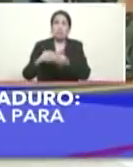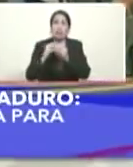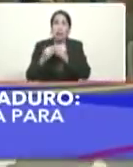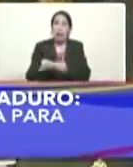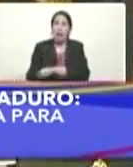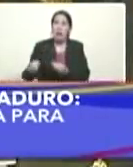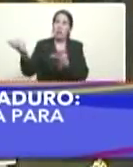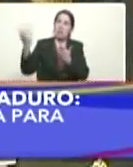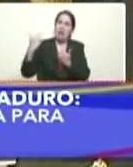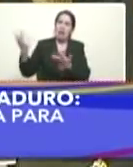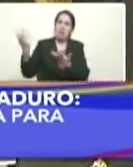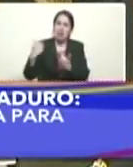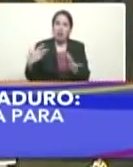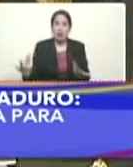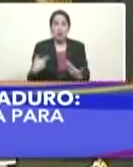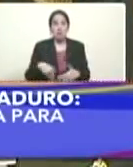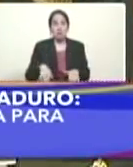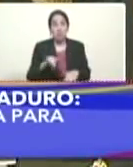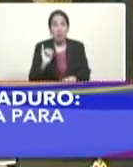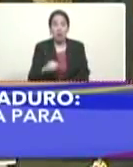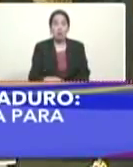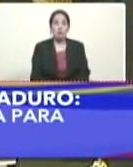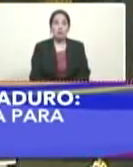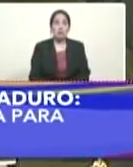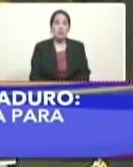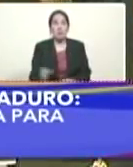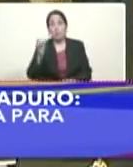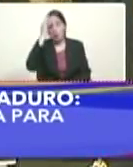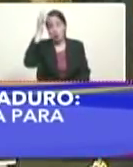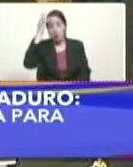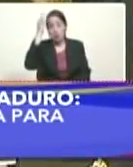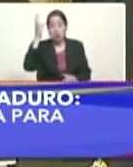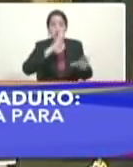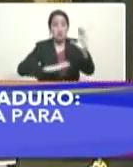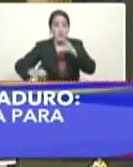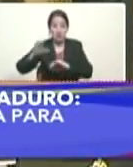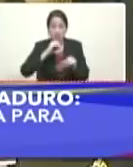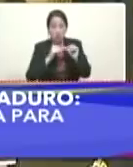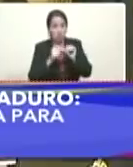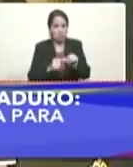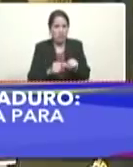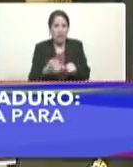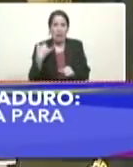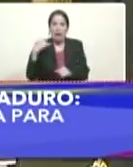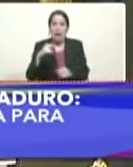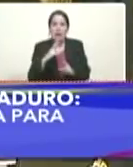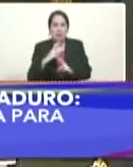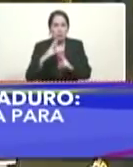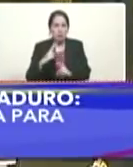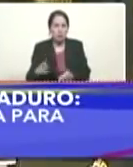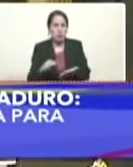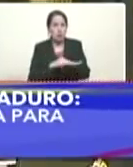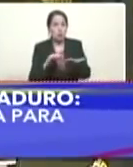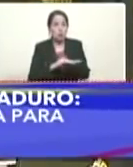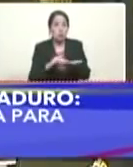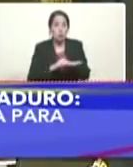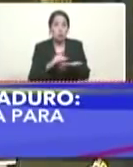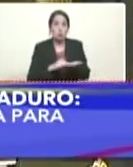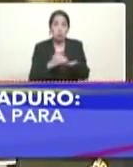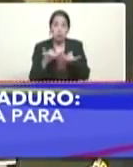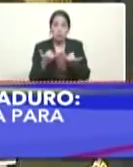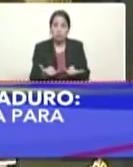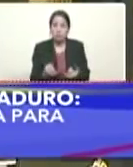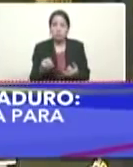consejo científico nacional que instalen está sobre este tema con soluciones creadoras llegó el momento con